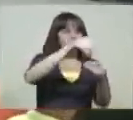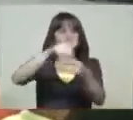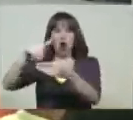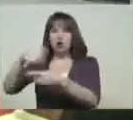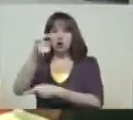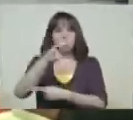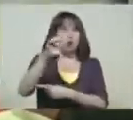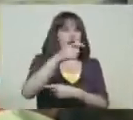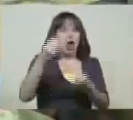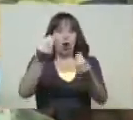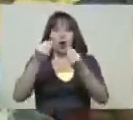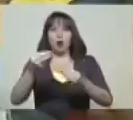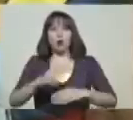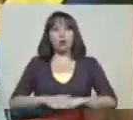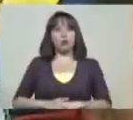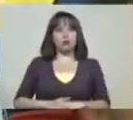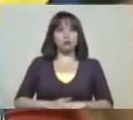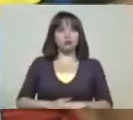lo sabíamos bastante.